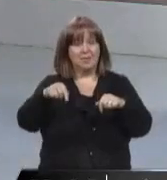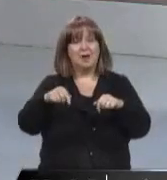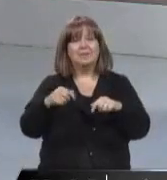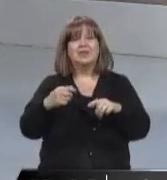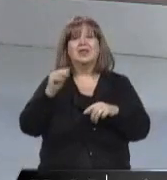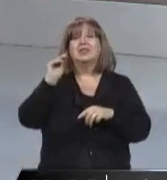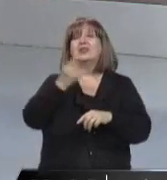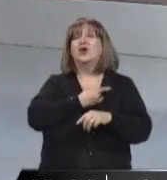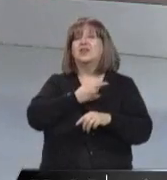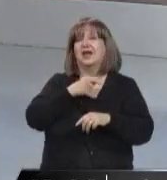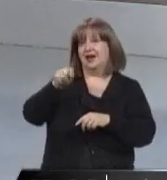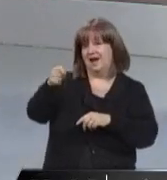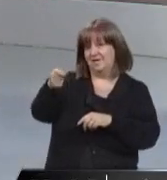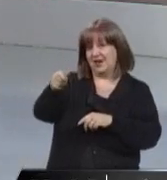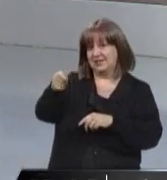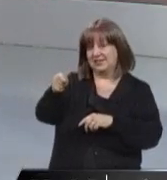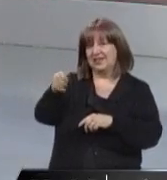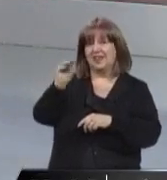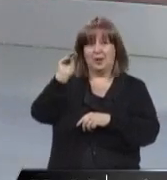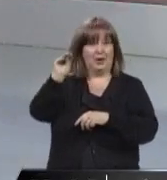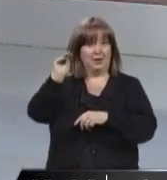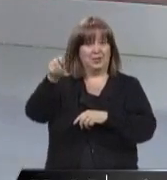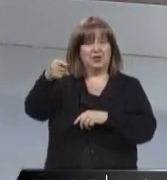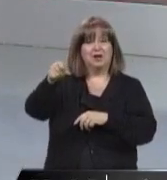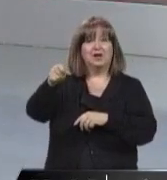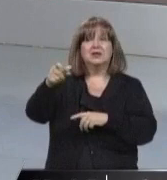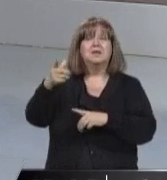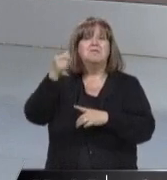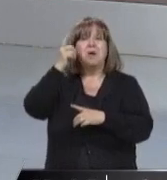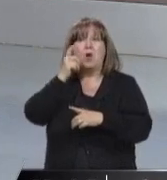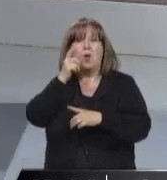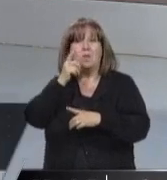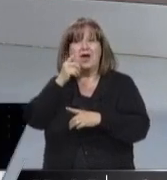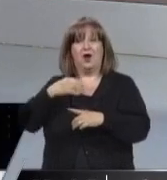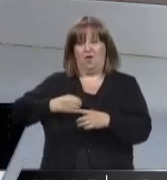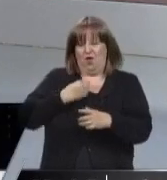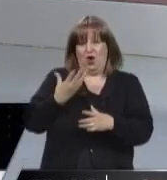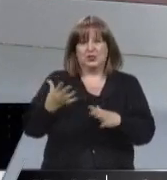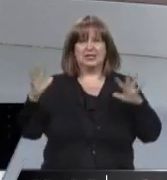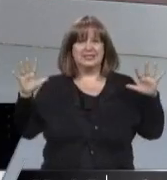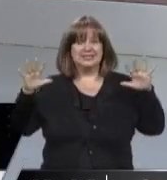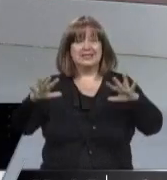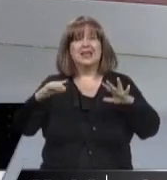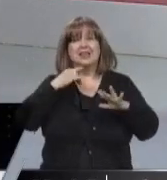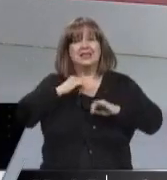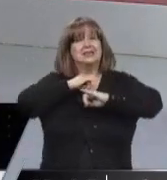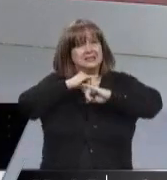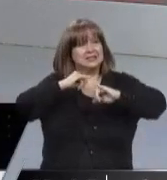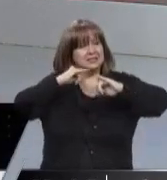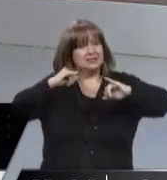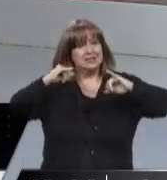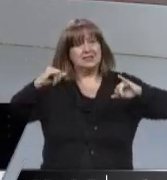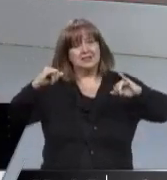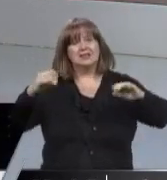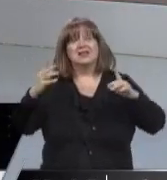Concretamente al departamento de Lavalle, donde el departamento de bomberos, los bomberos voluntarios, están haciendo toda una campaña de concientización. Ustedes